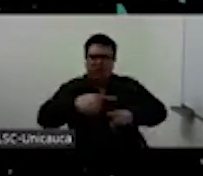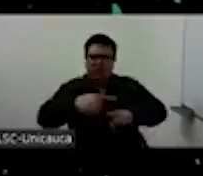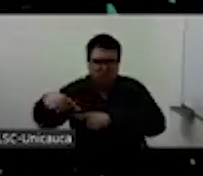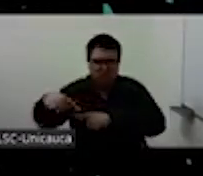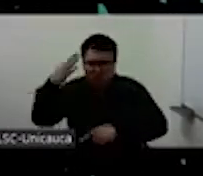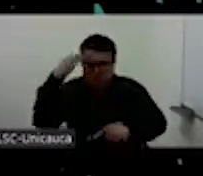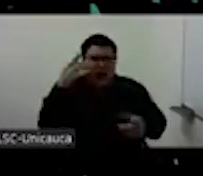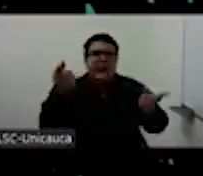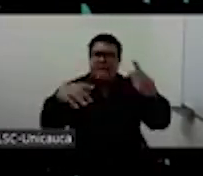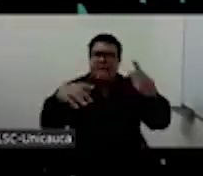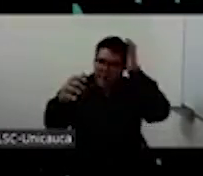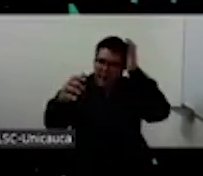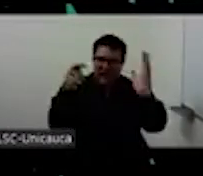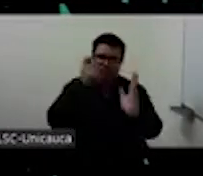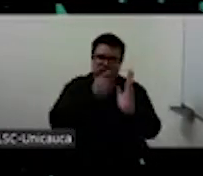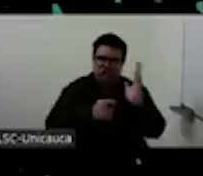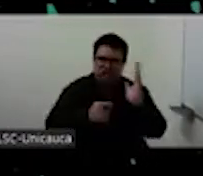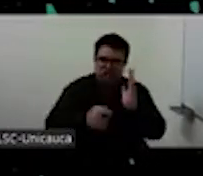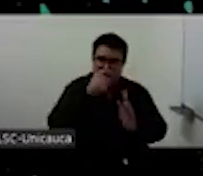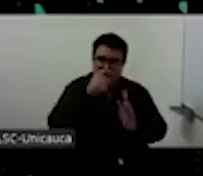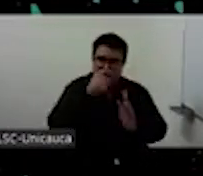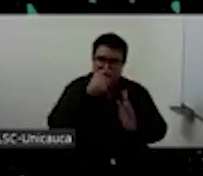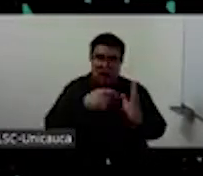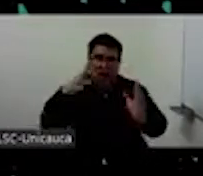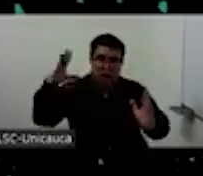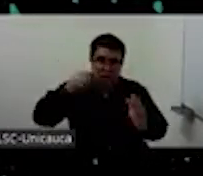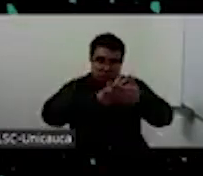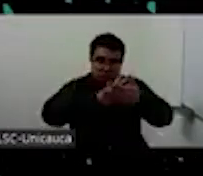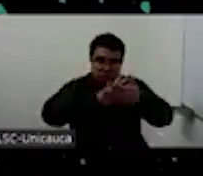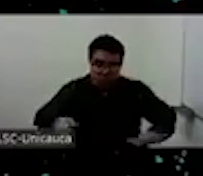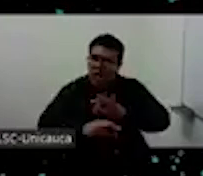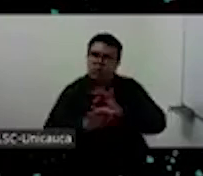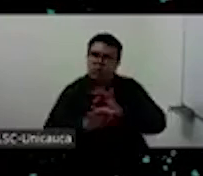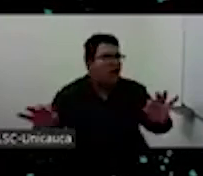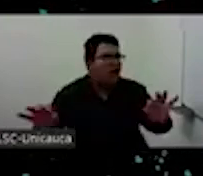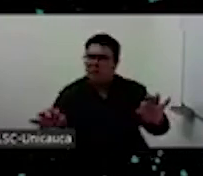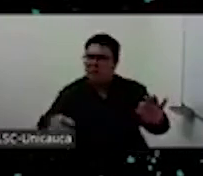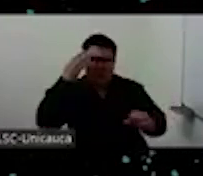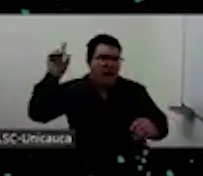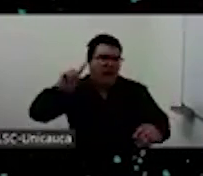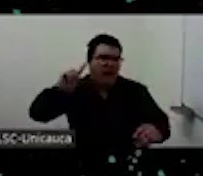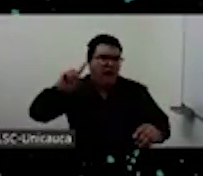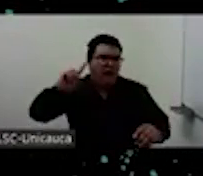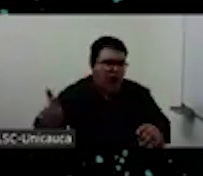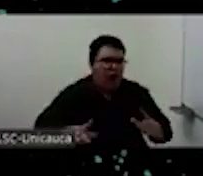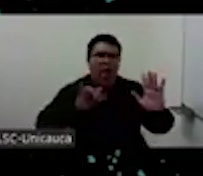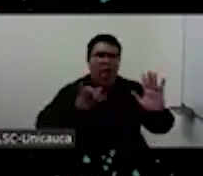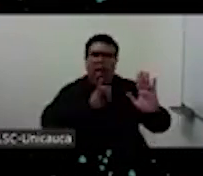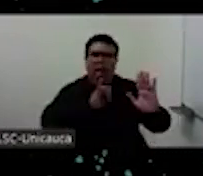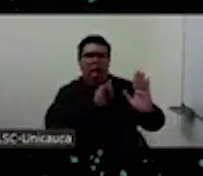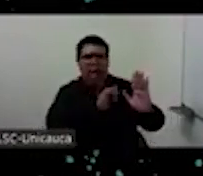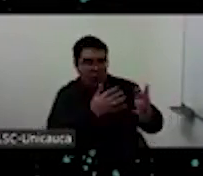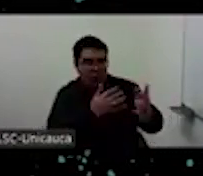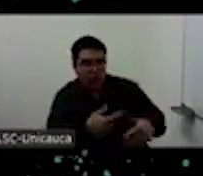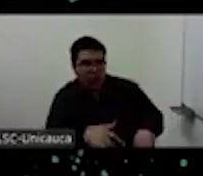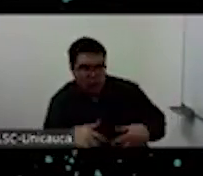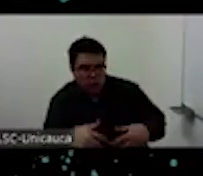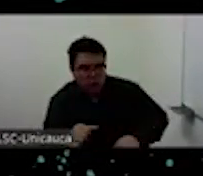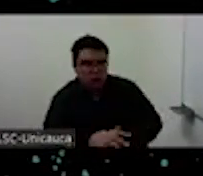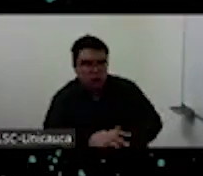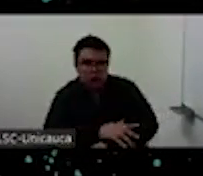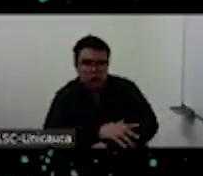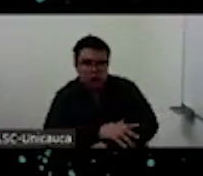sagradas. Y estos escritos no han podido ser destruidos a pesar del paso de los años. Es por eso que los